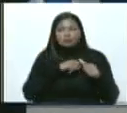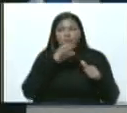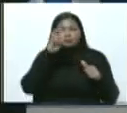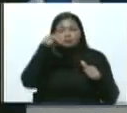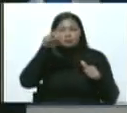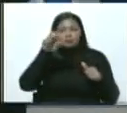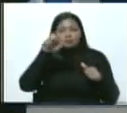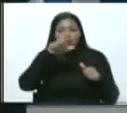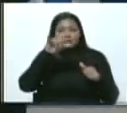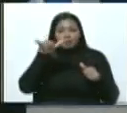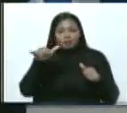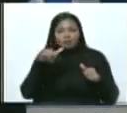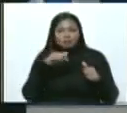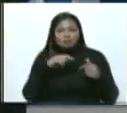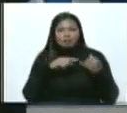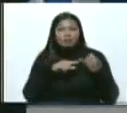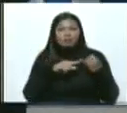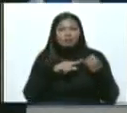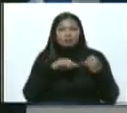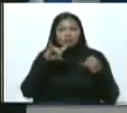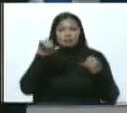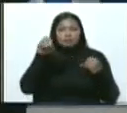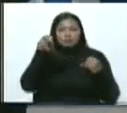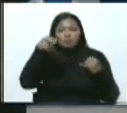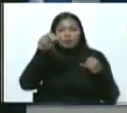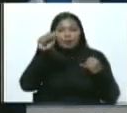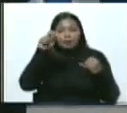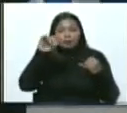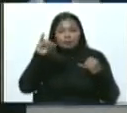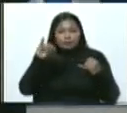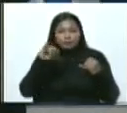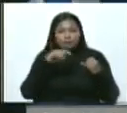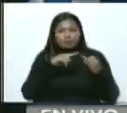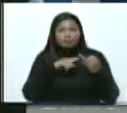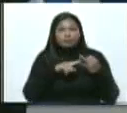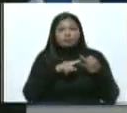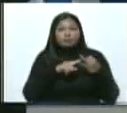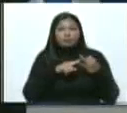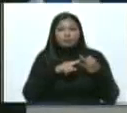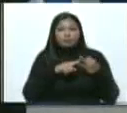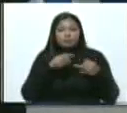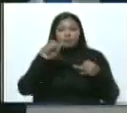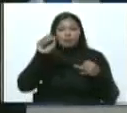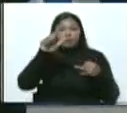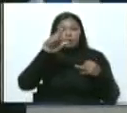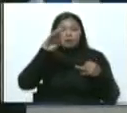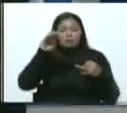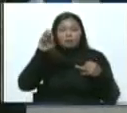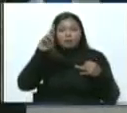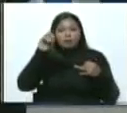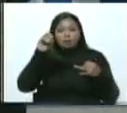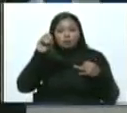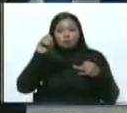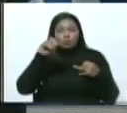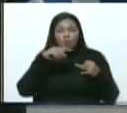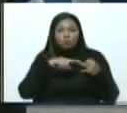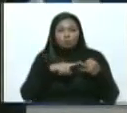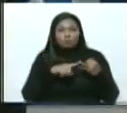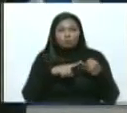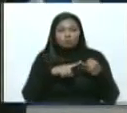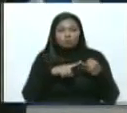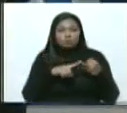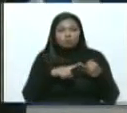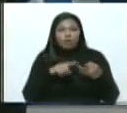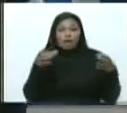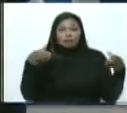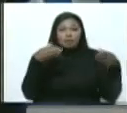Luna, Joani José Hidalgo y Álvaro Luis Adames. A